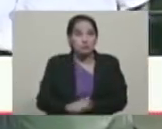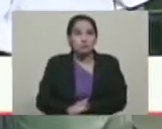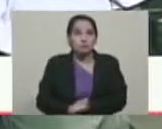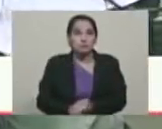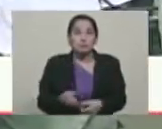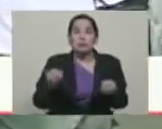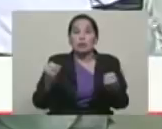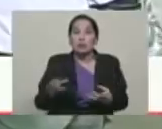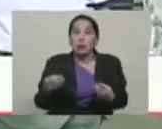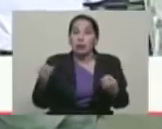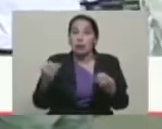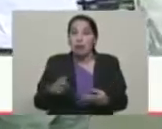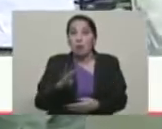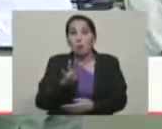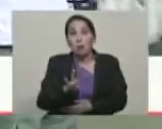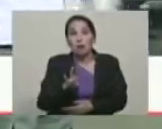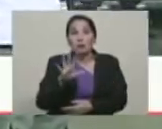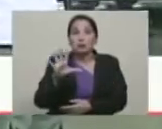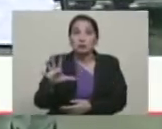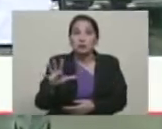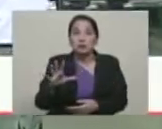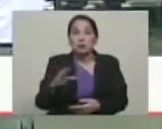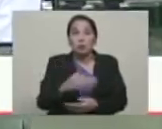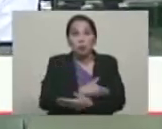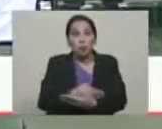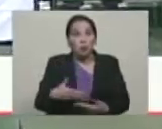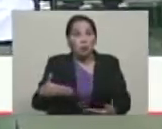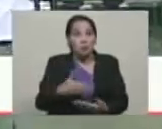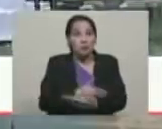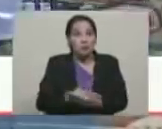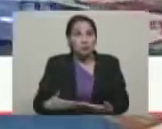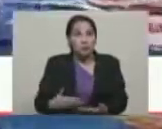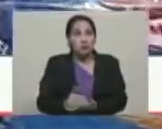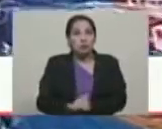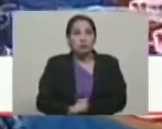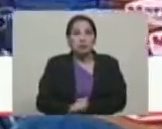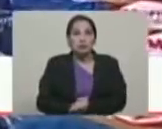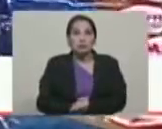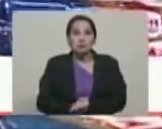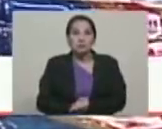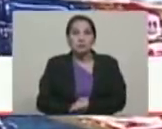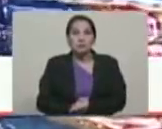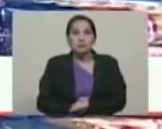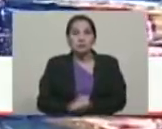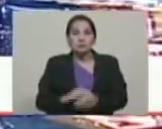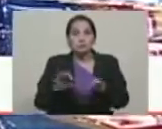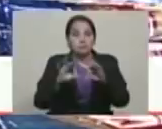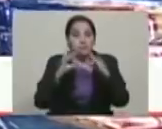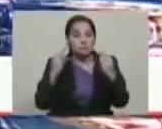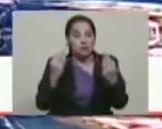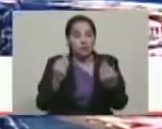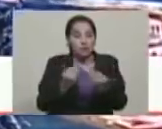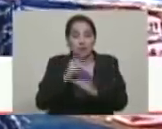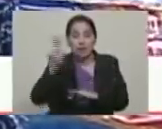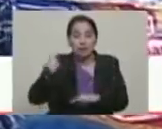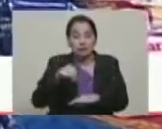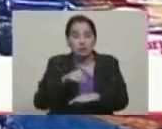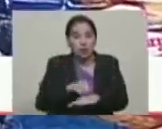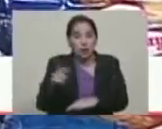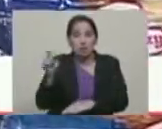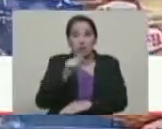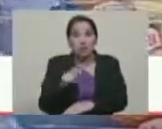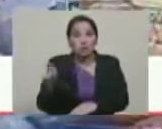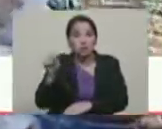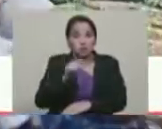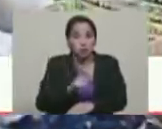cubrir 4, 5 millones, 6 millones de familias a nivel nacional, bien por mes,